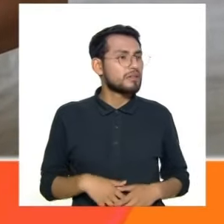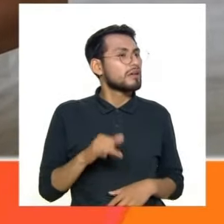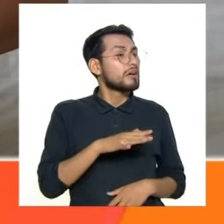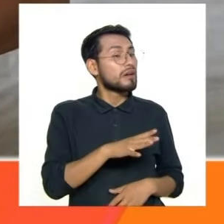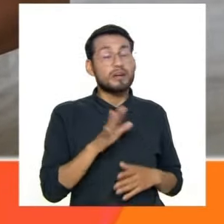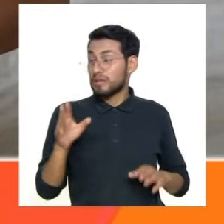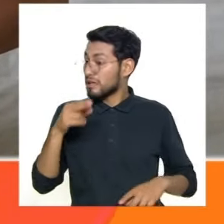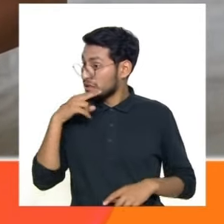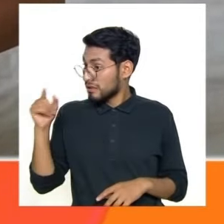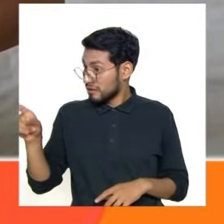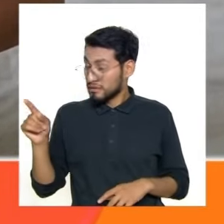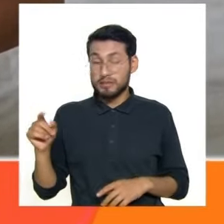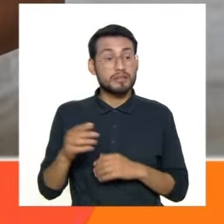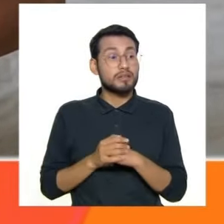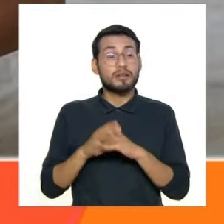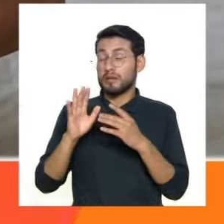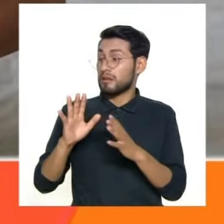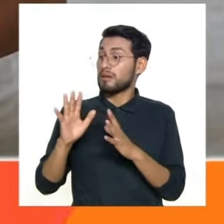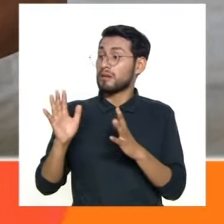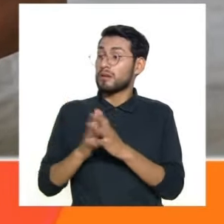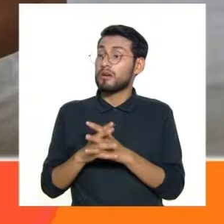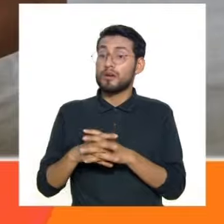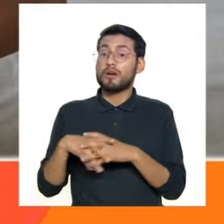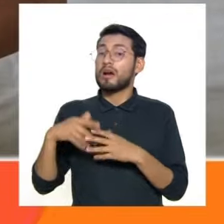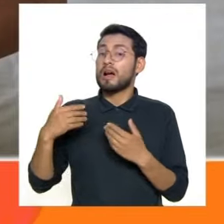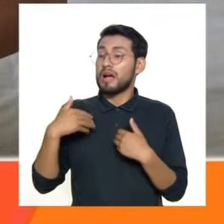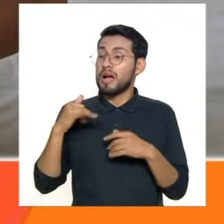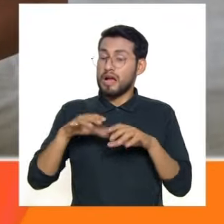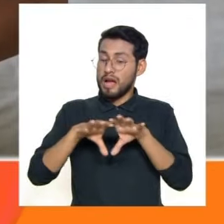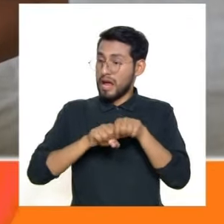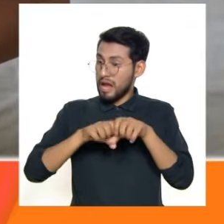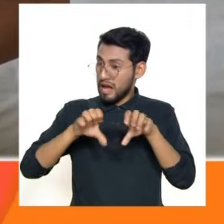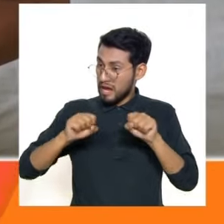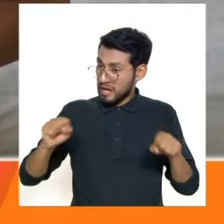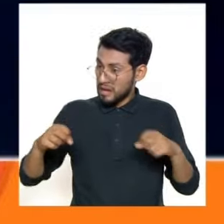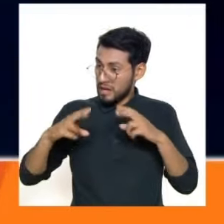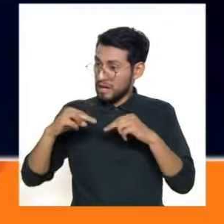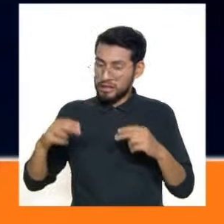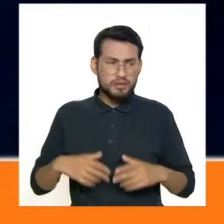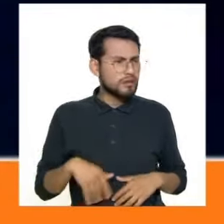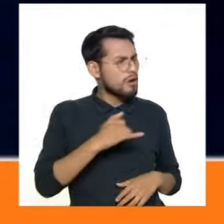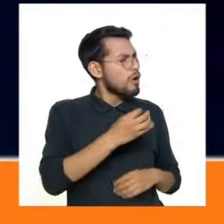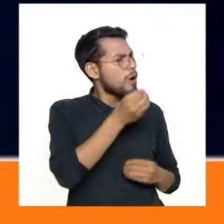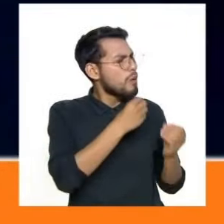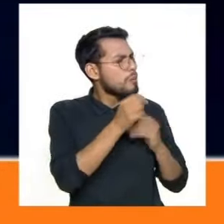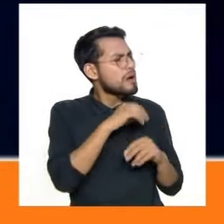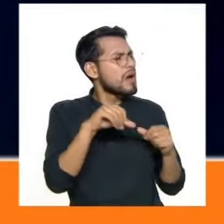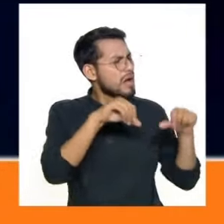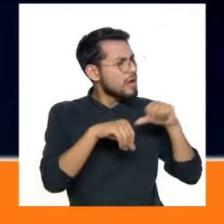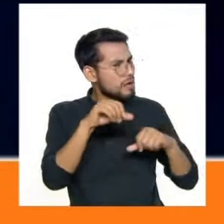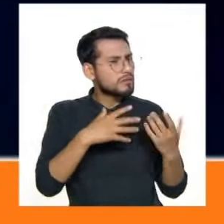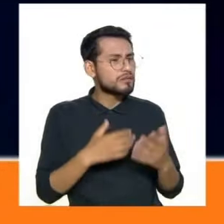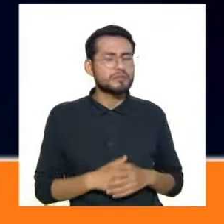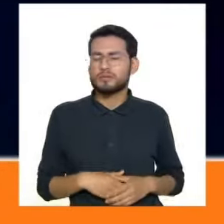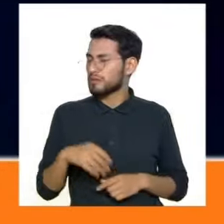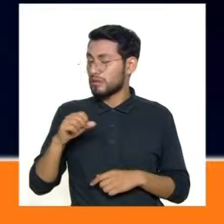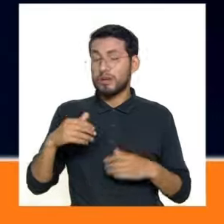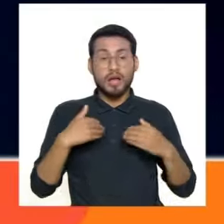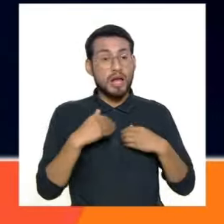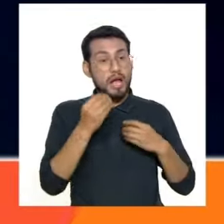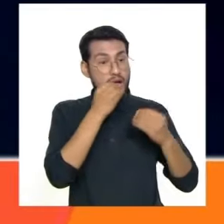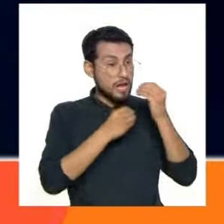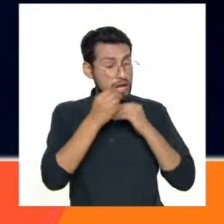sabes que nicolasa la la el los embutidos y los condimentos comer mucho aos procesados los